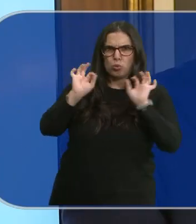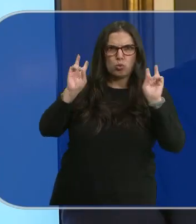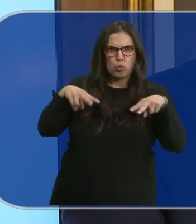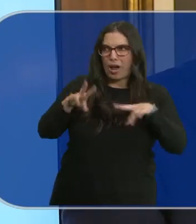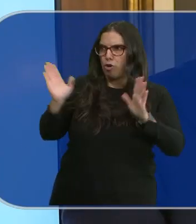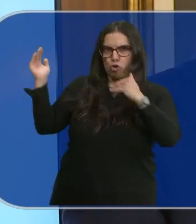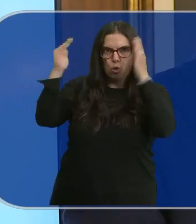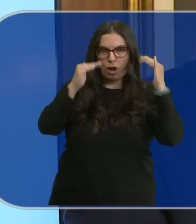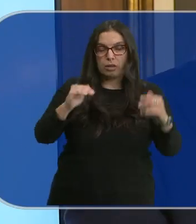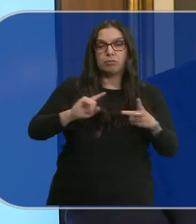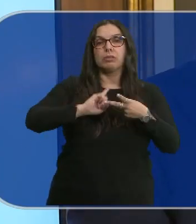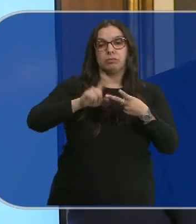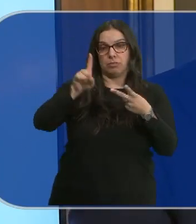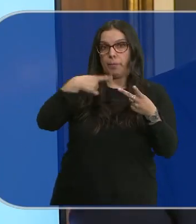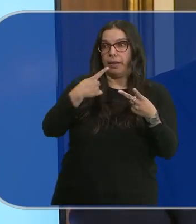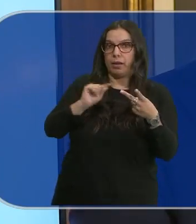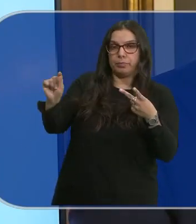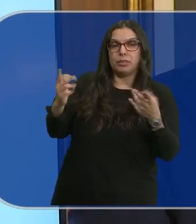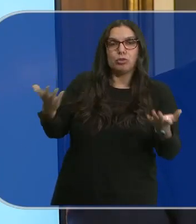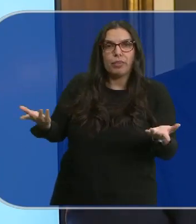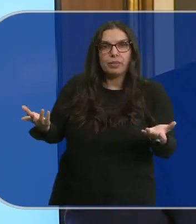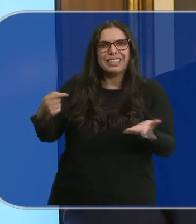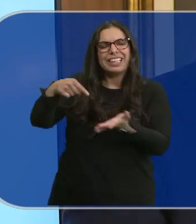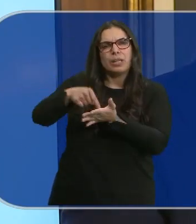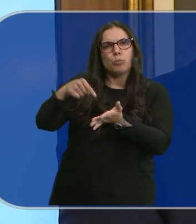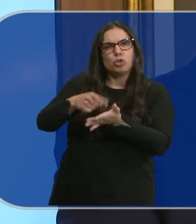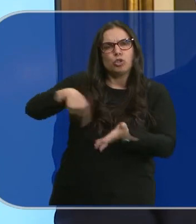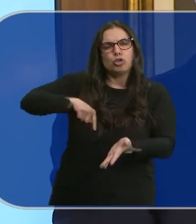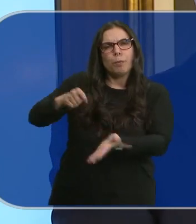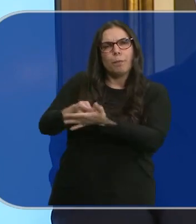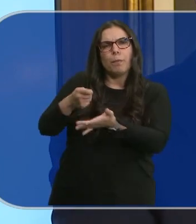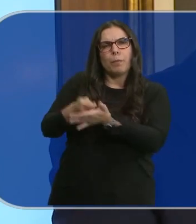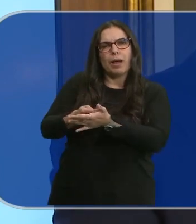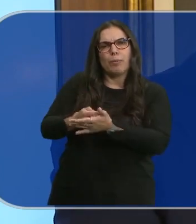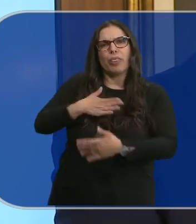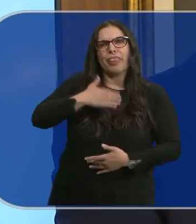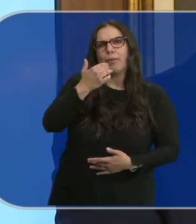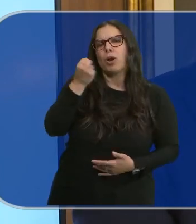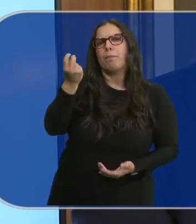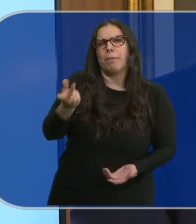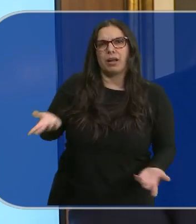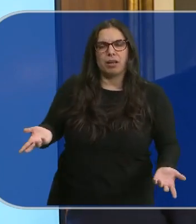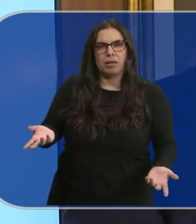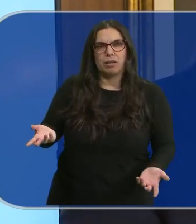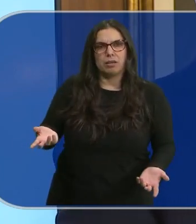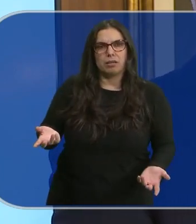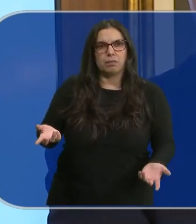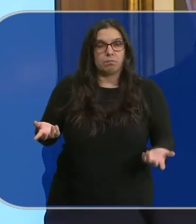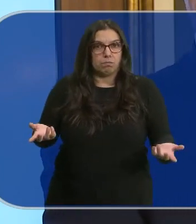lugar, pues también le dije que para qué servían los impuestos que pagamos los zamoranos. Esta es una